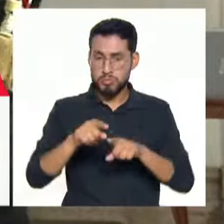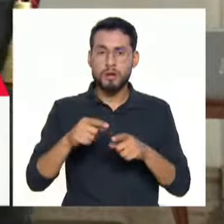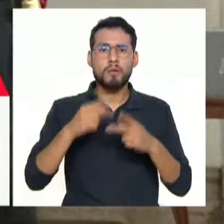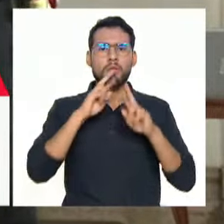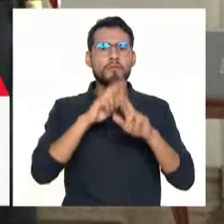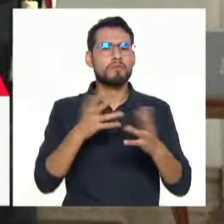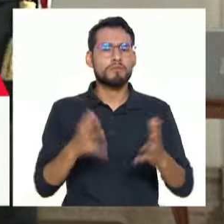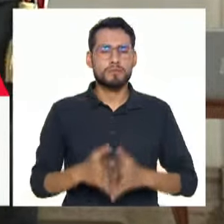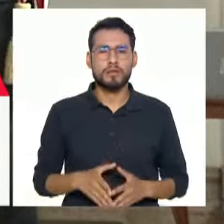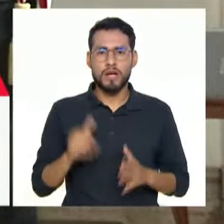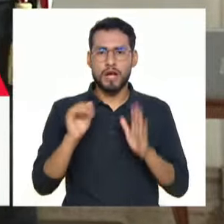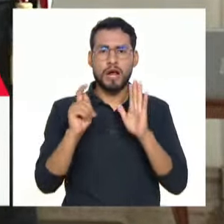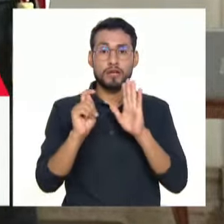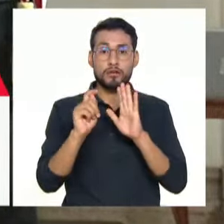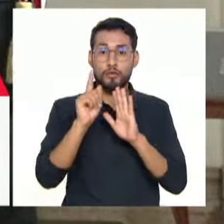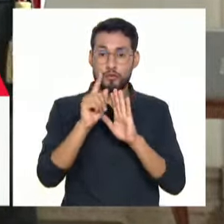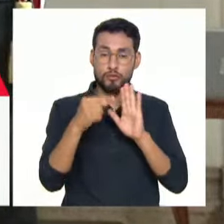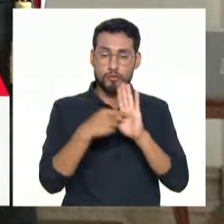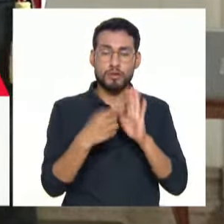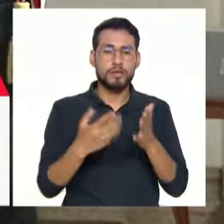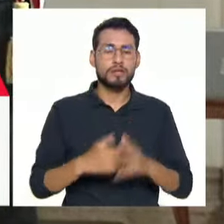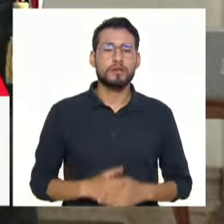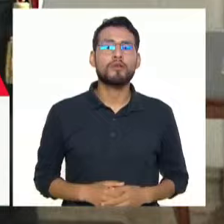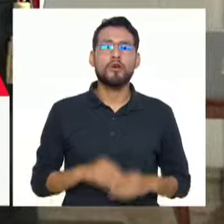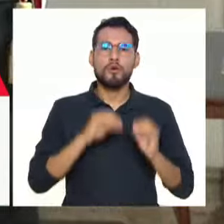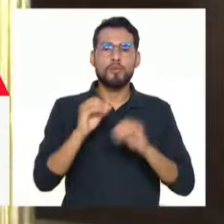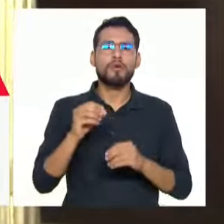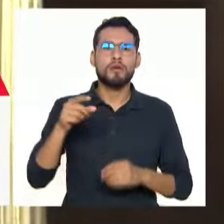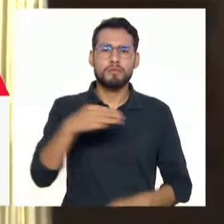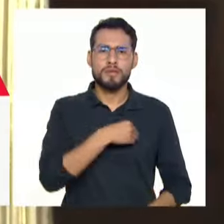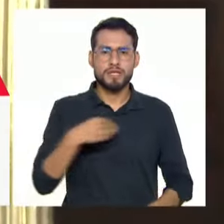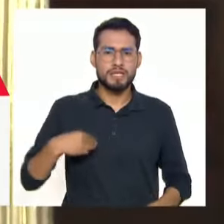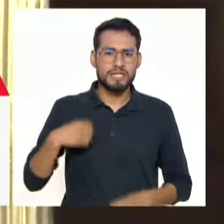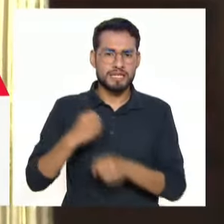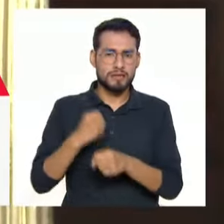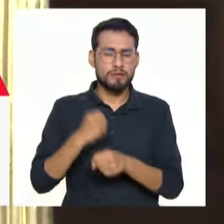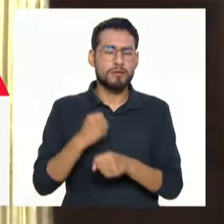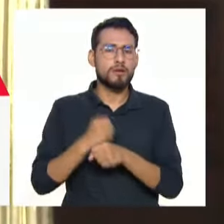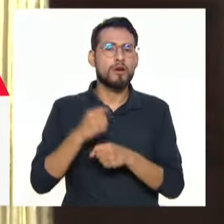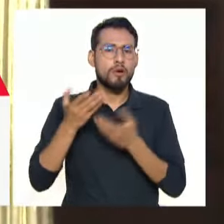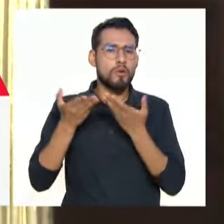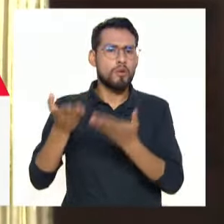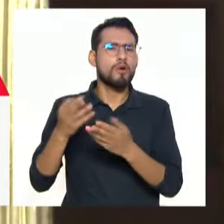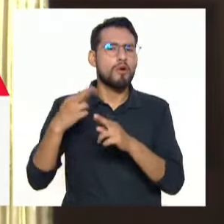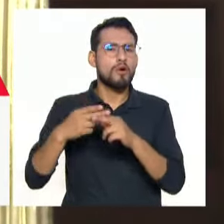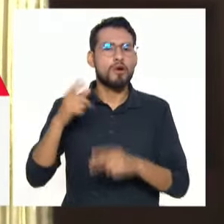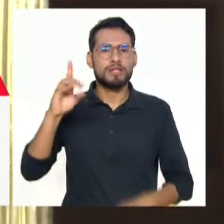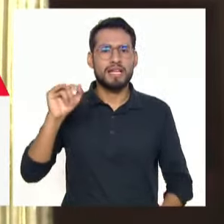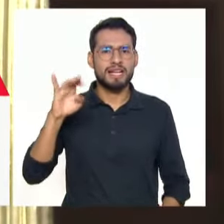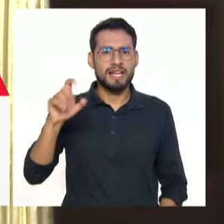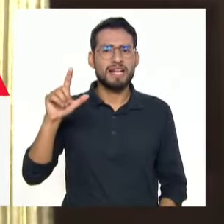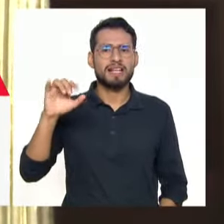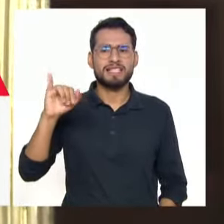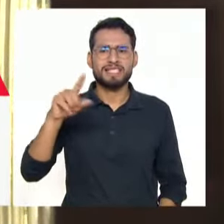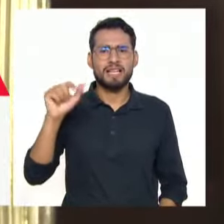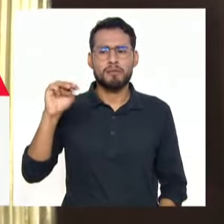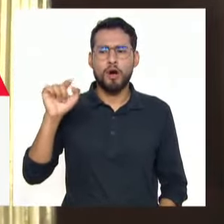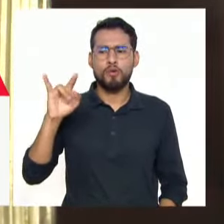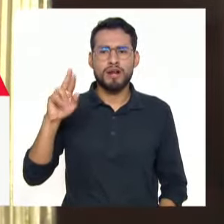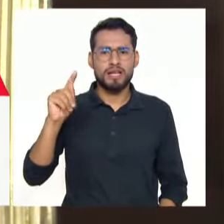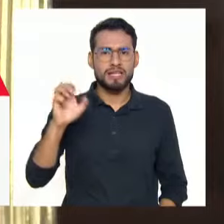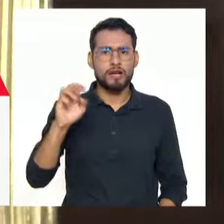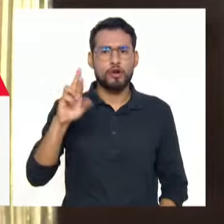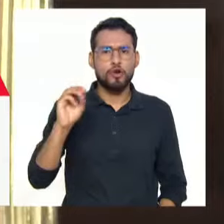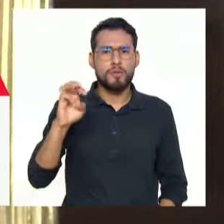se resuelve. Artículo 1. Nombrar ministro de Estado en el Despacho de Trabajo y Promoción del Empleo al señor Daniel Isau Maurate